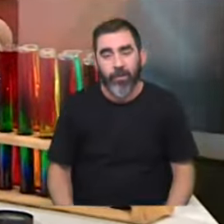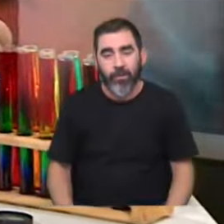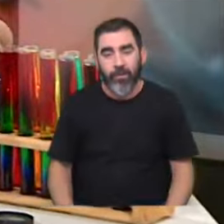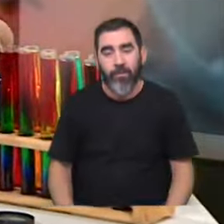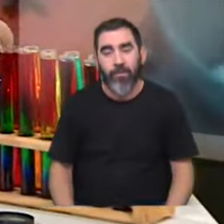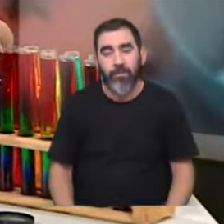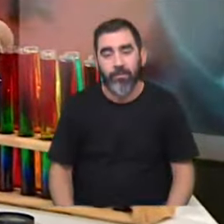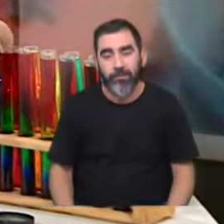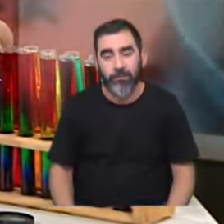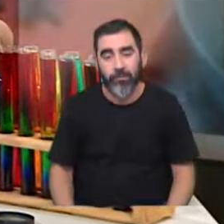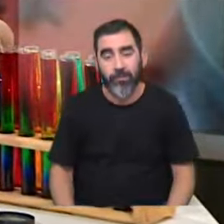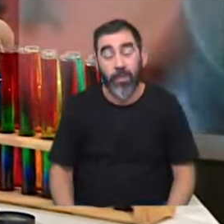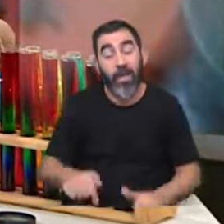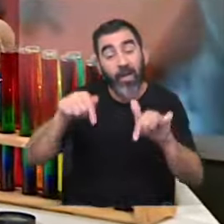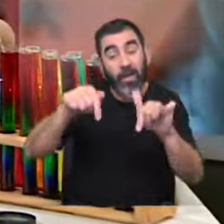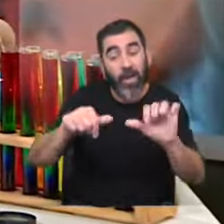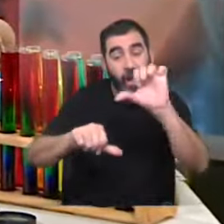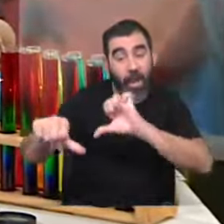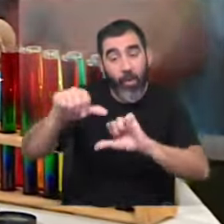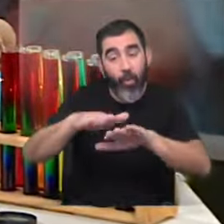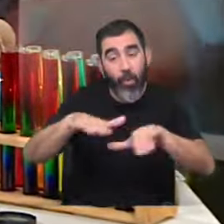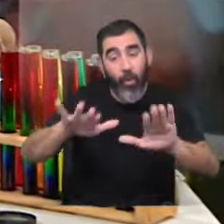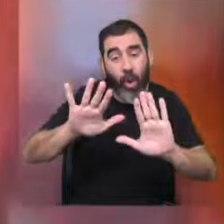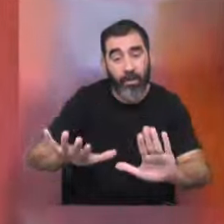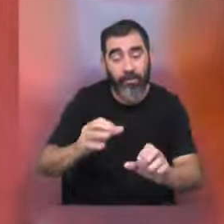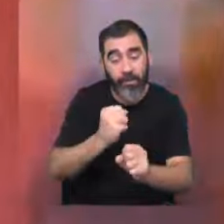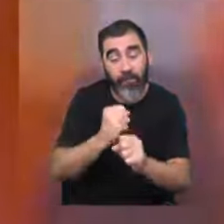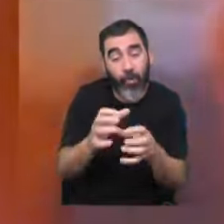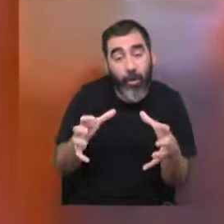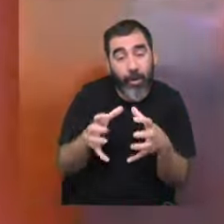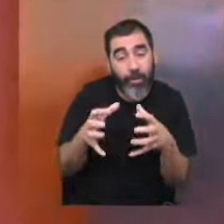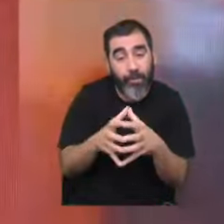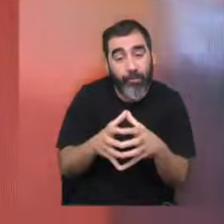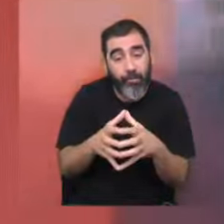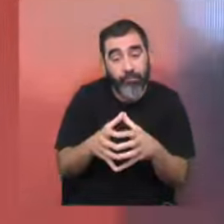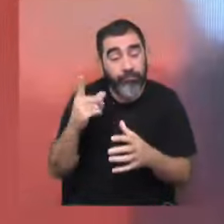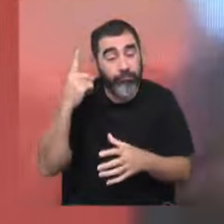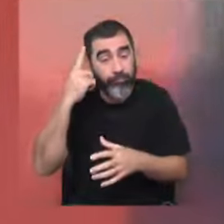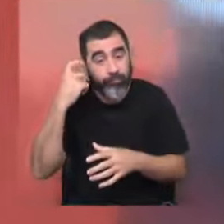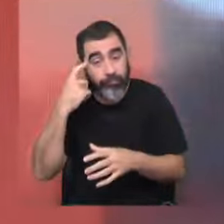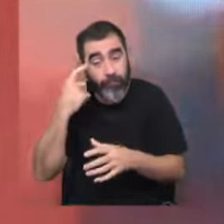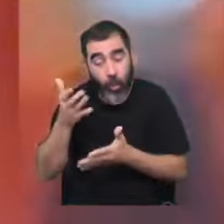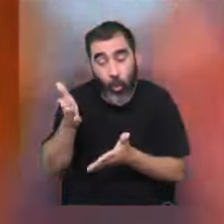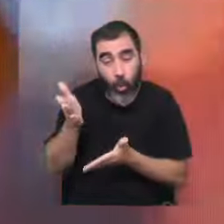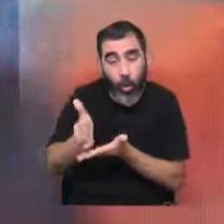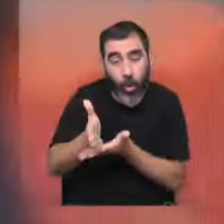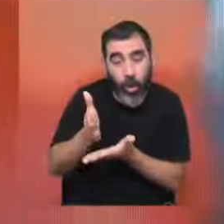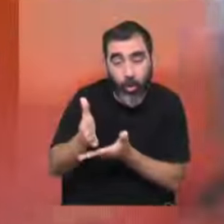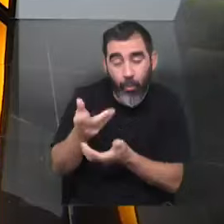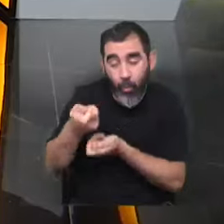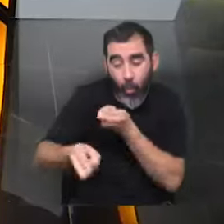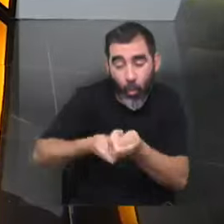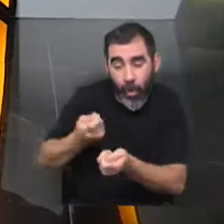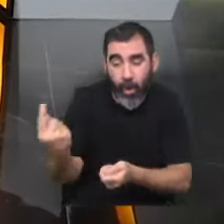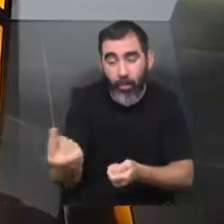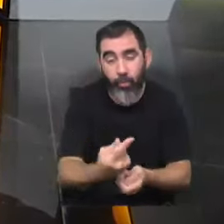científicos y científicas. Entonces, en el Pequelab también reproducimos eso, trabajamos en equipo. Entonces vamos a hacer un experimento colaborando y haciendo diferentes